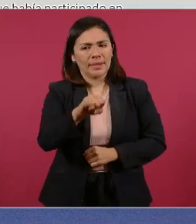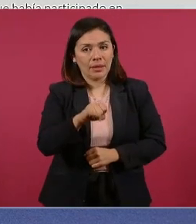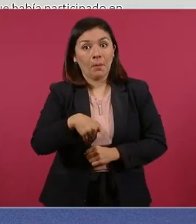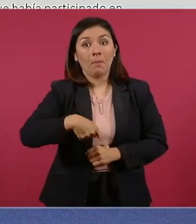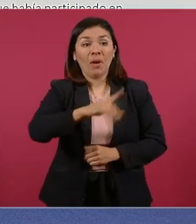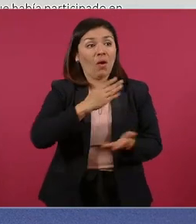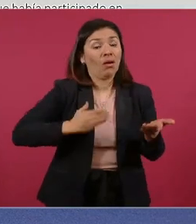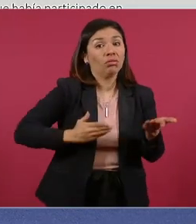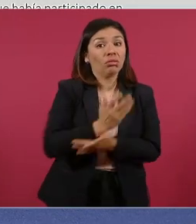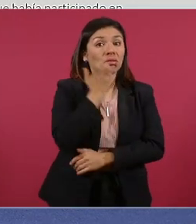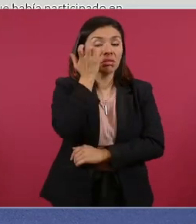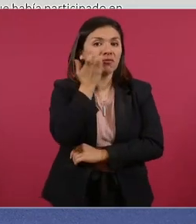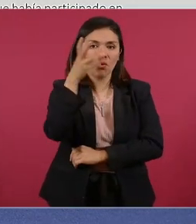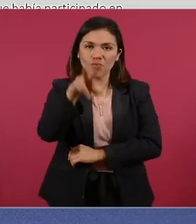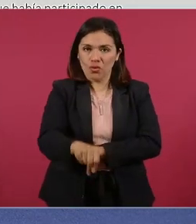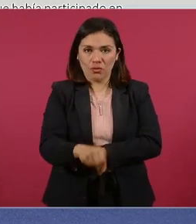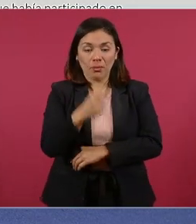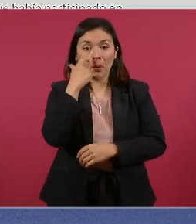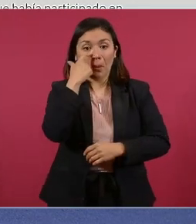intervencionismo no.